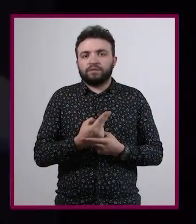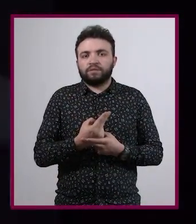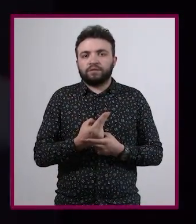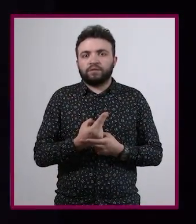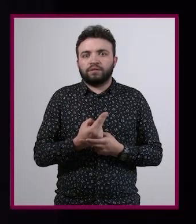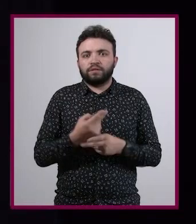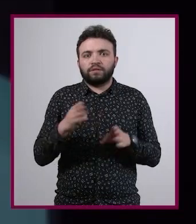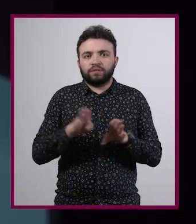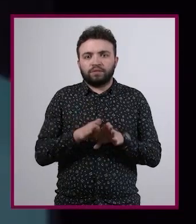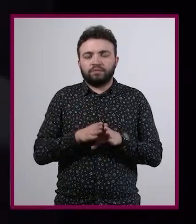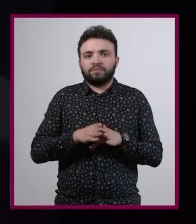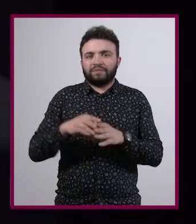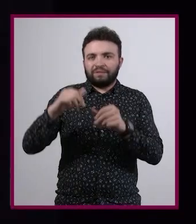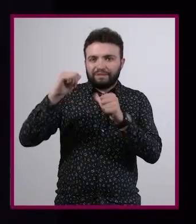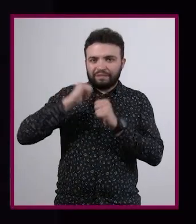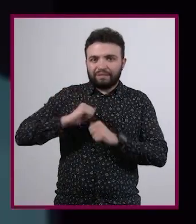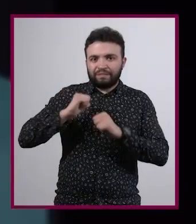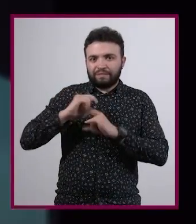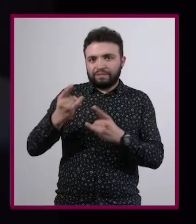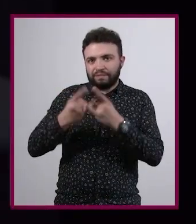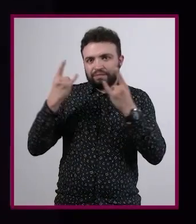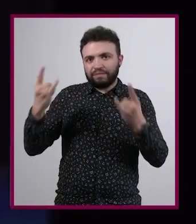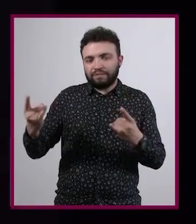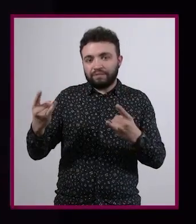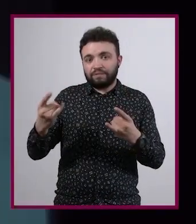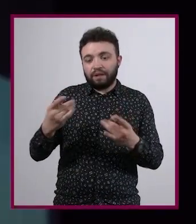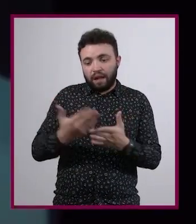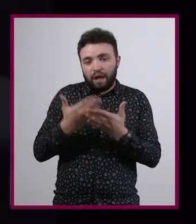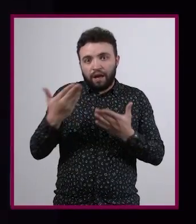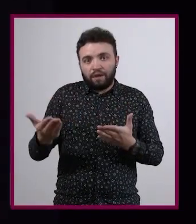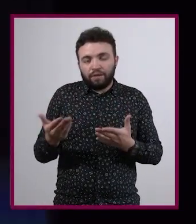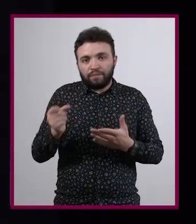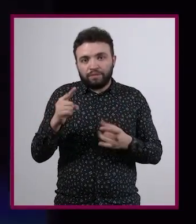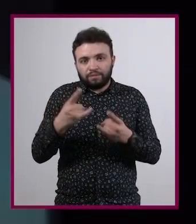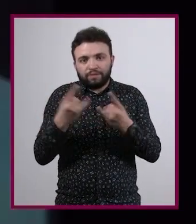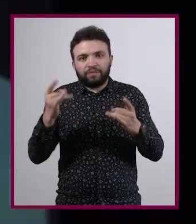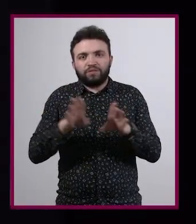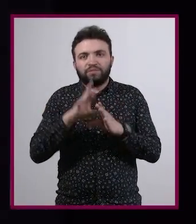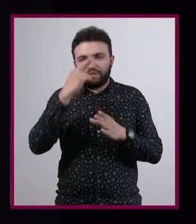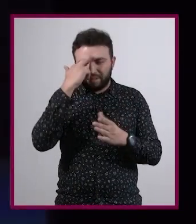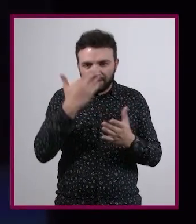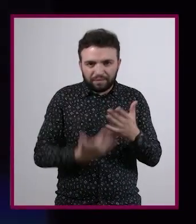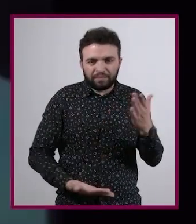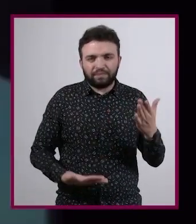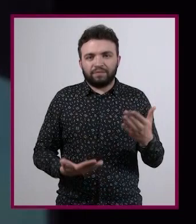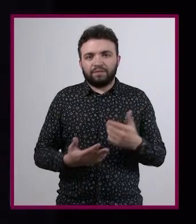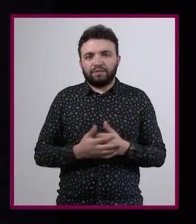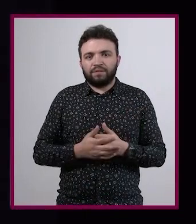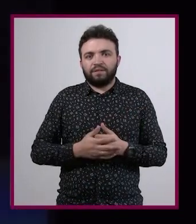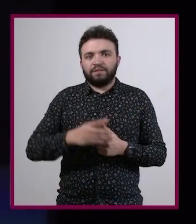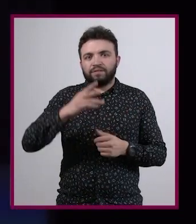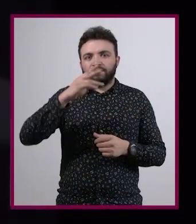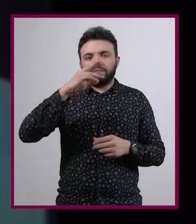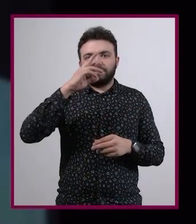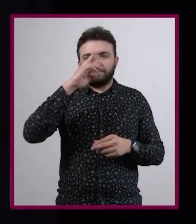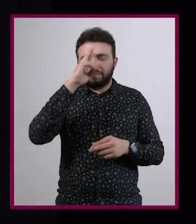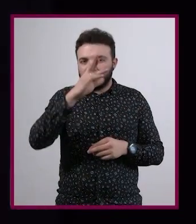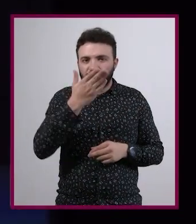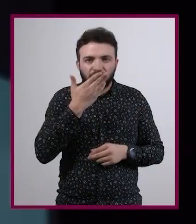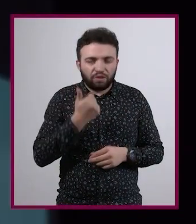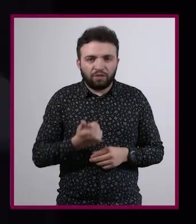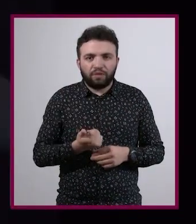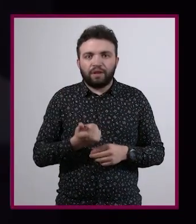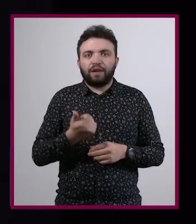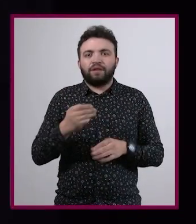estos repertorios ancestrales como de historias contemporáneas, de rebeldía, de desobediencia,